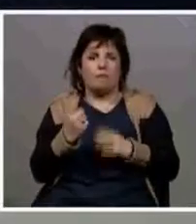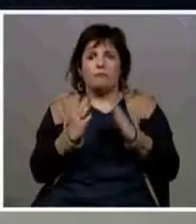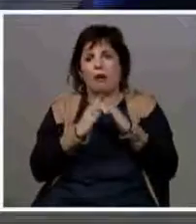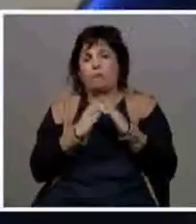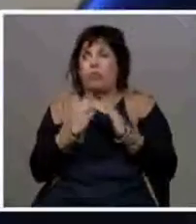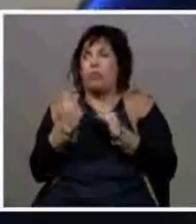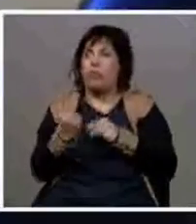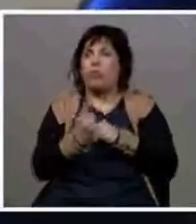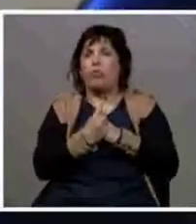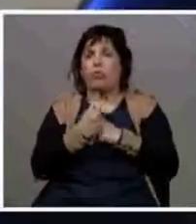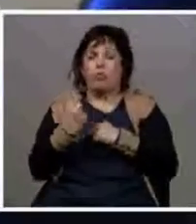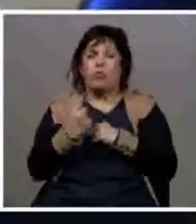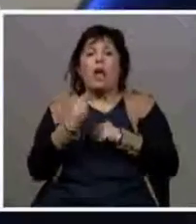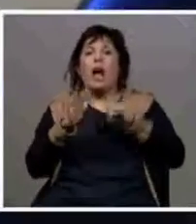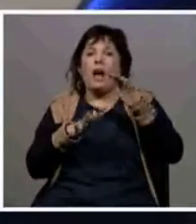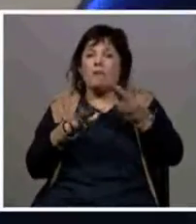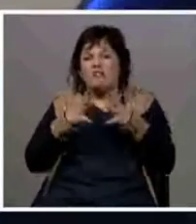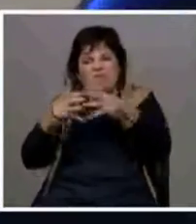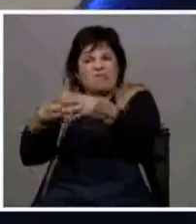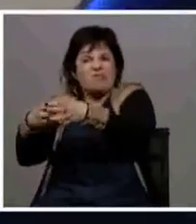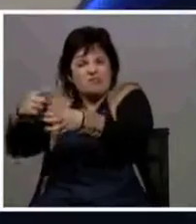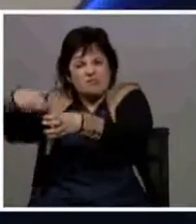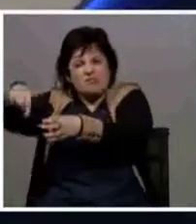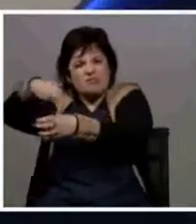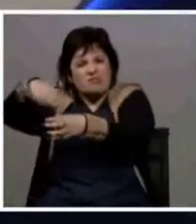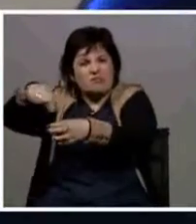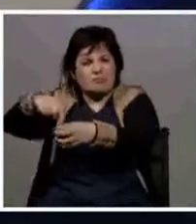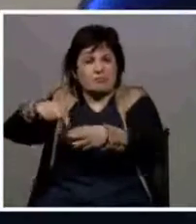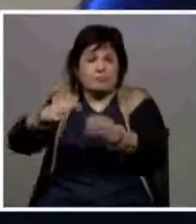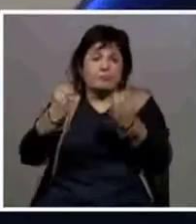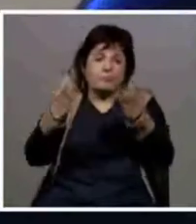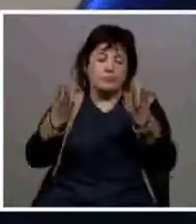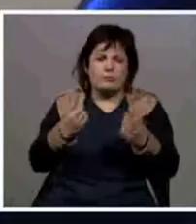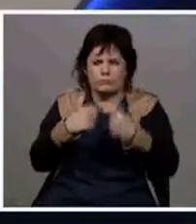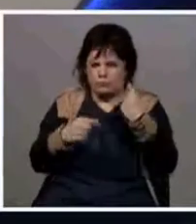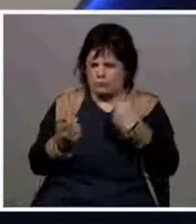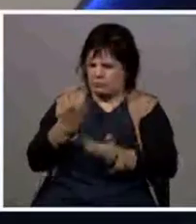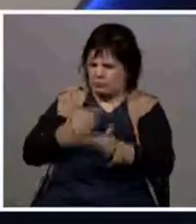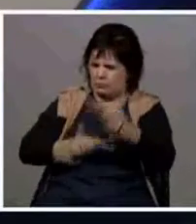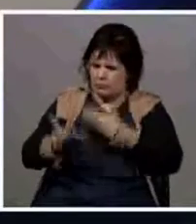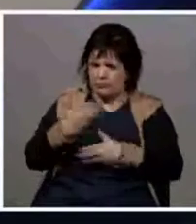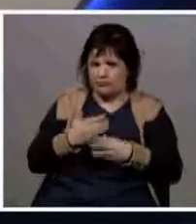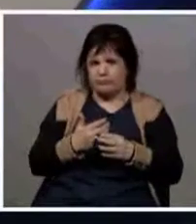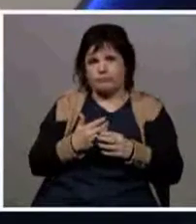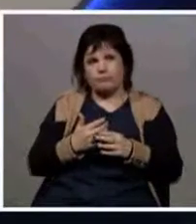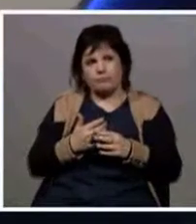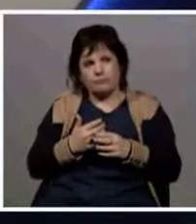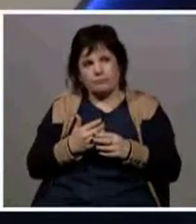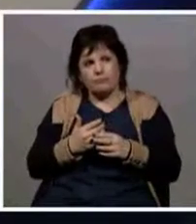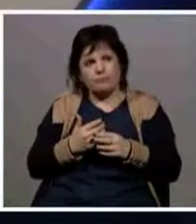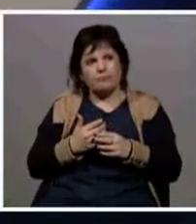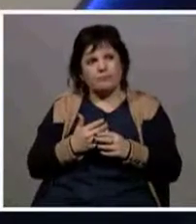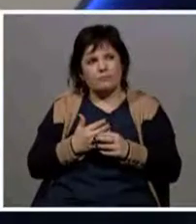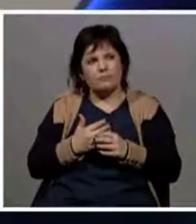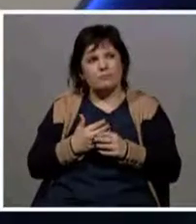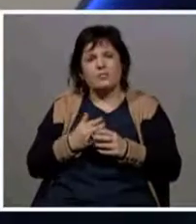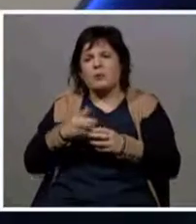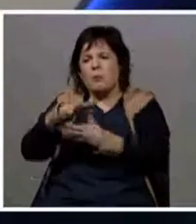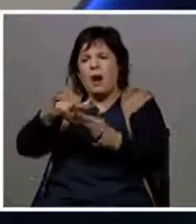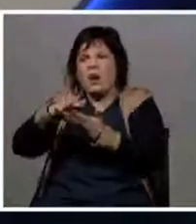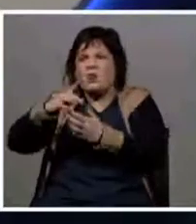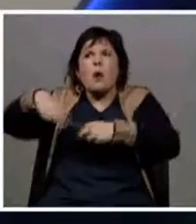no solamente a veces a nivel territorial porque las cuestiones que nos han compartido los adolescentes es que se mueve un poco en sus